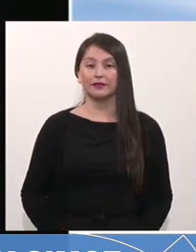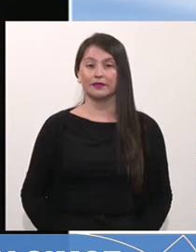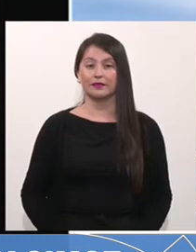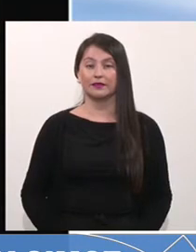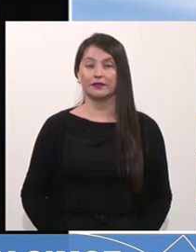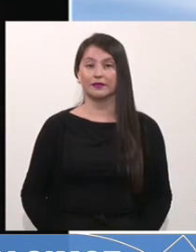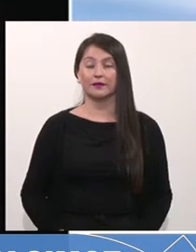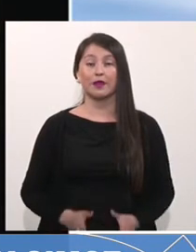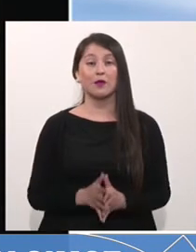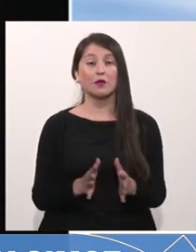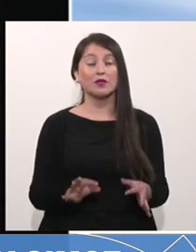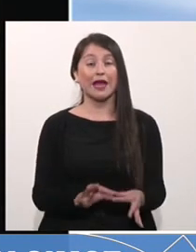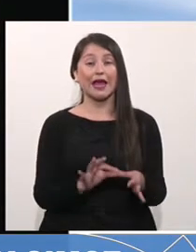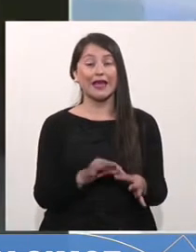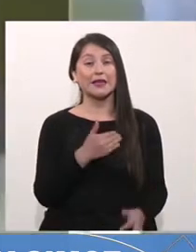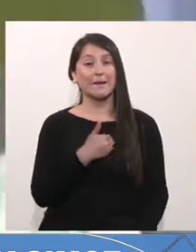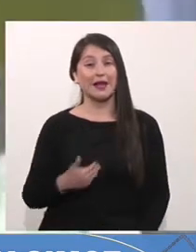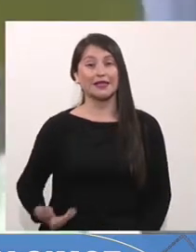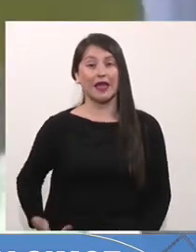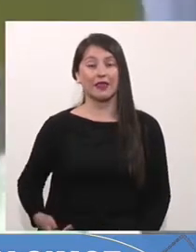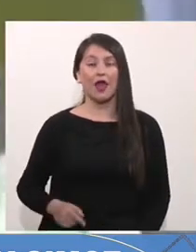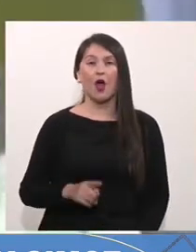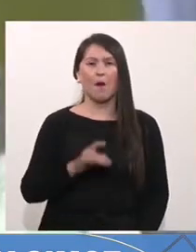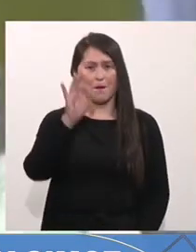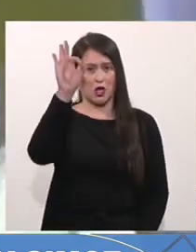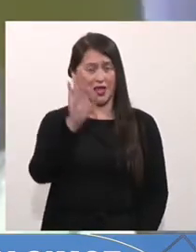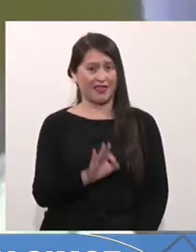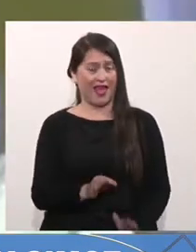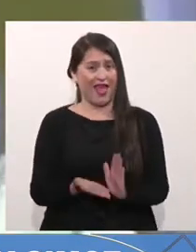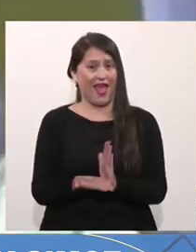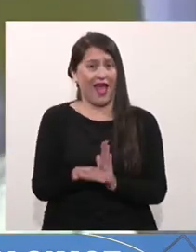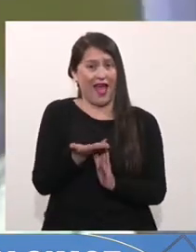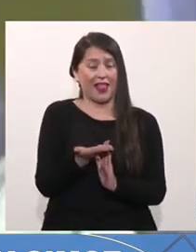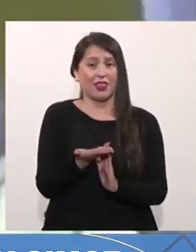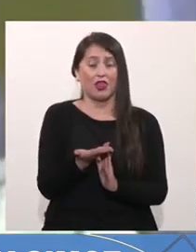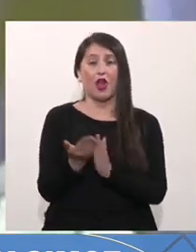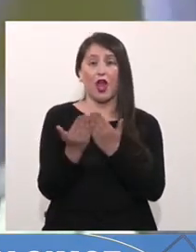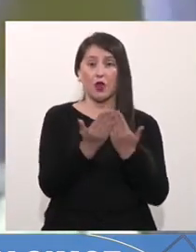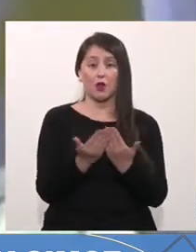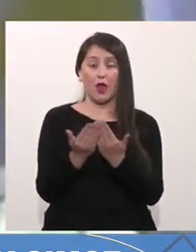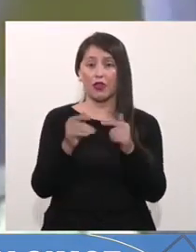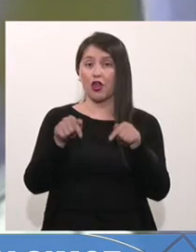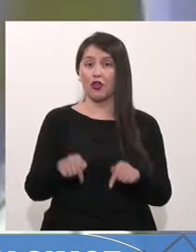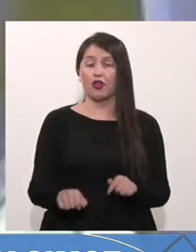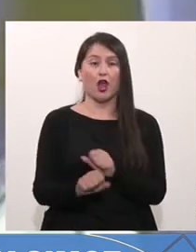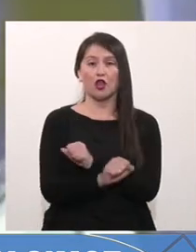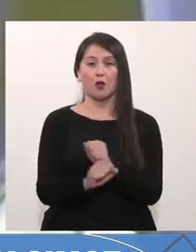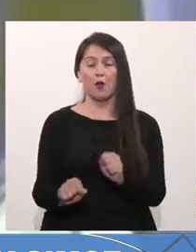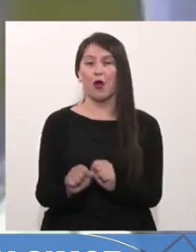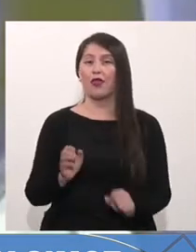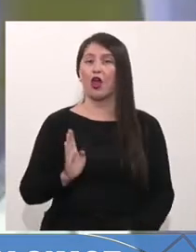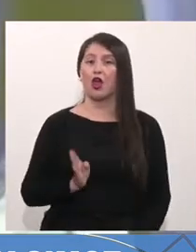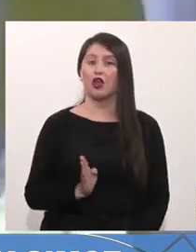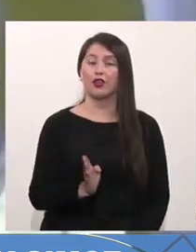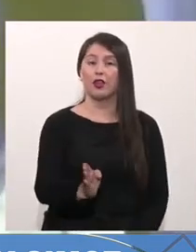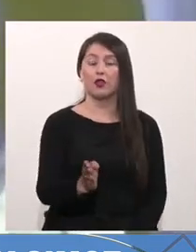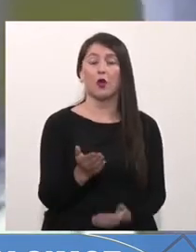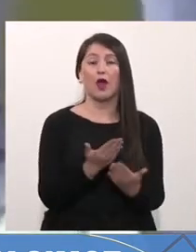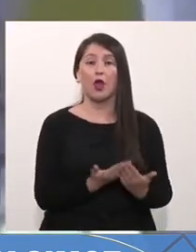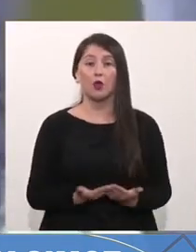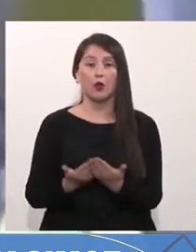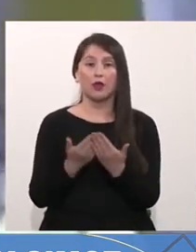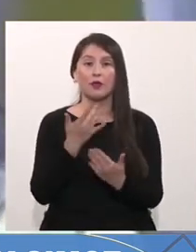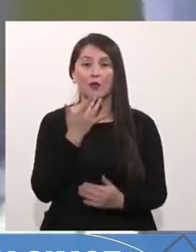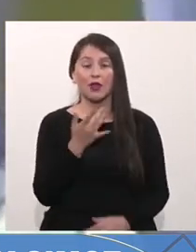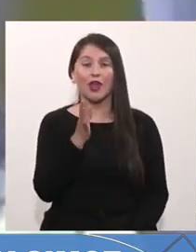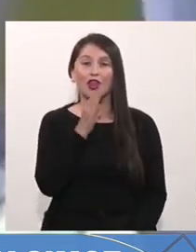palabra. Muchas gracias, presidente. Que un porcentaje altísimo de estudiantes hoy día no pueden continuar sus estudios